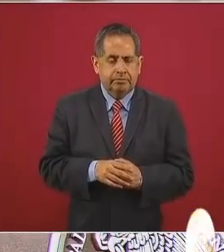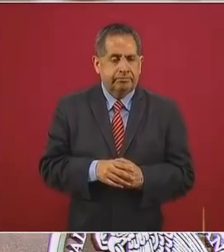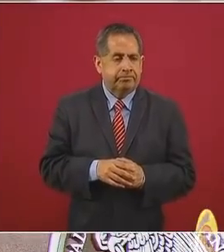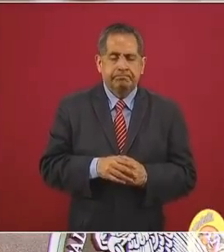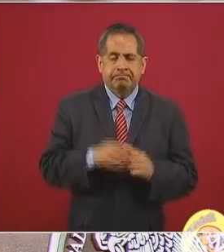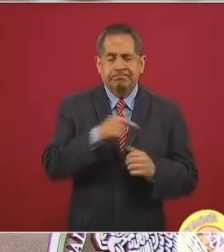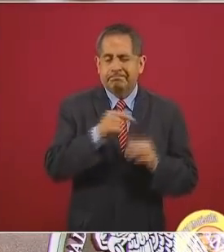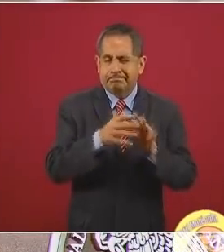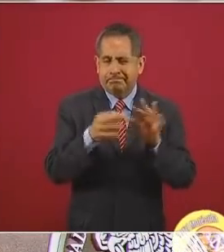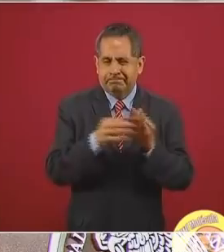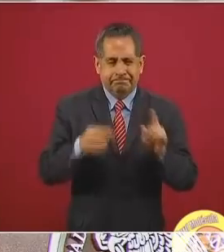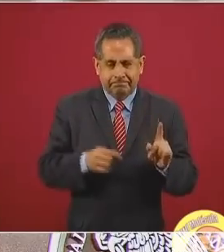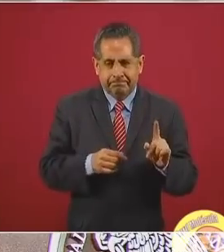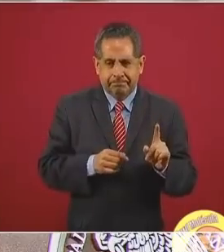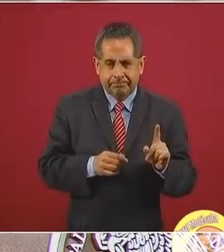hablando de